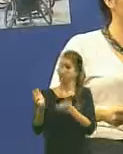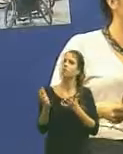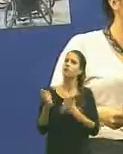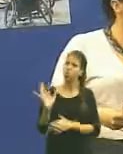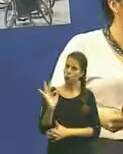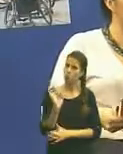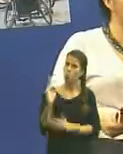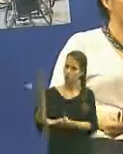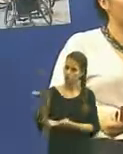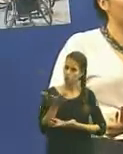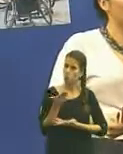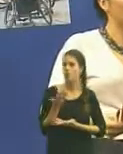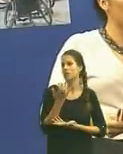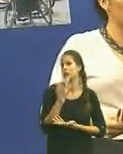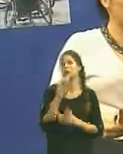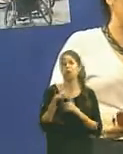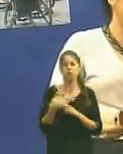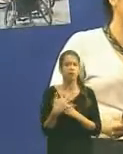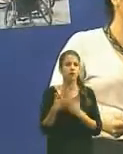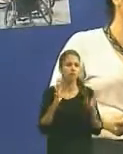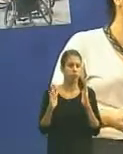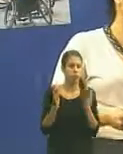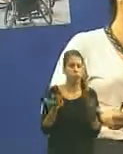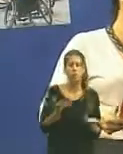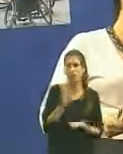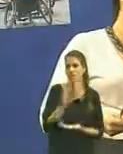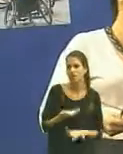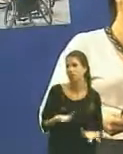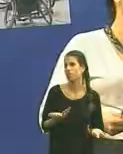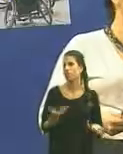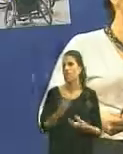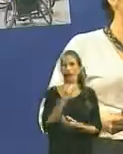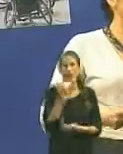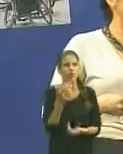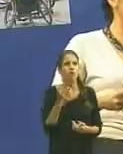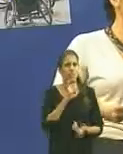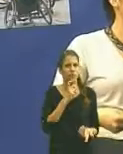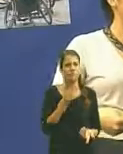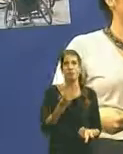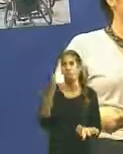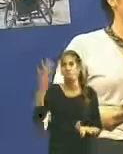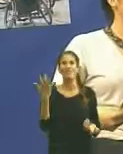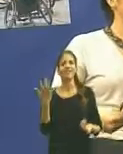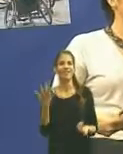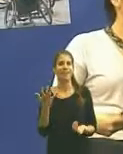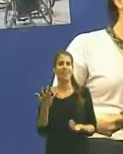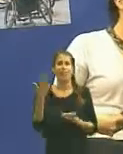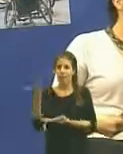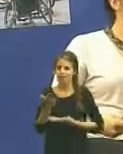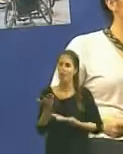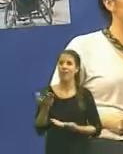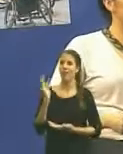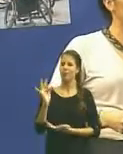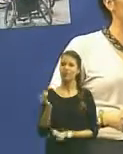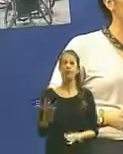cualquier momento, como veces que pasas quizá un momento, además a quien no lo alegra, ¿no? El poder que te ayude a motivarte un poco,